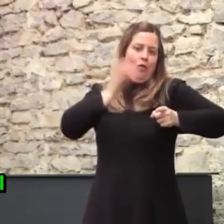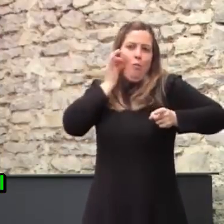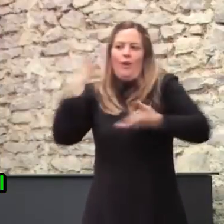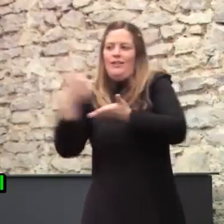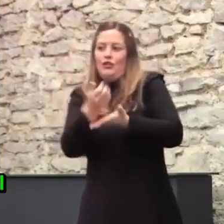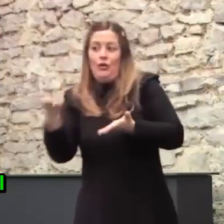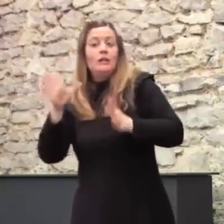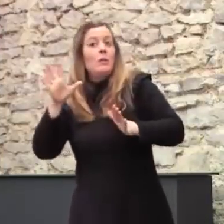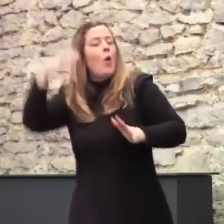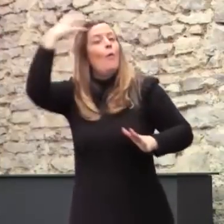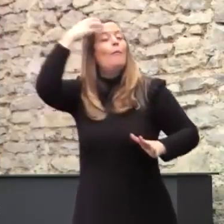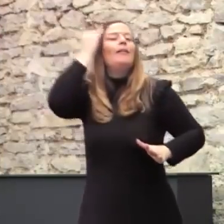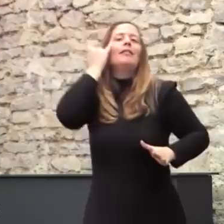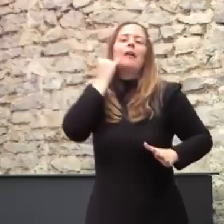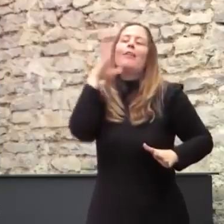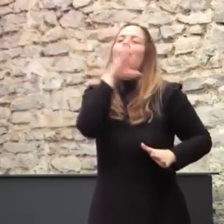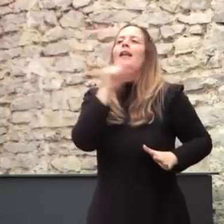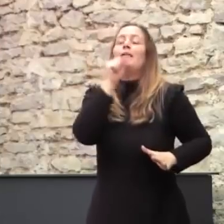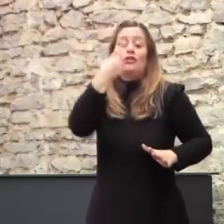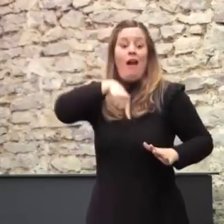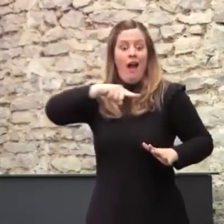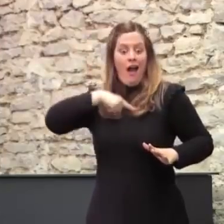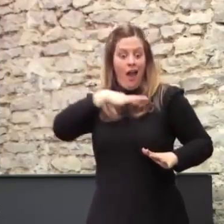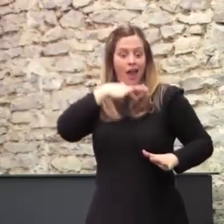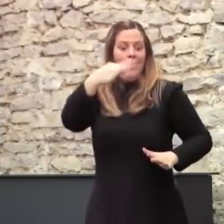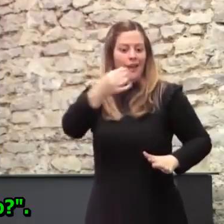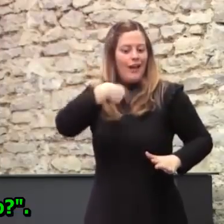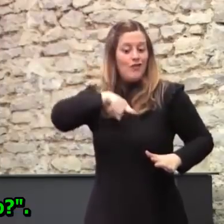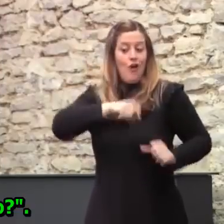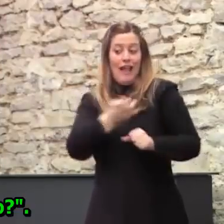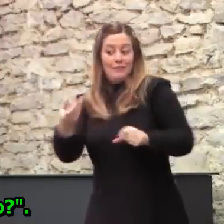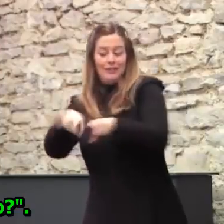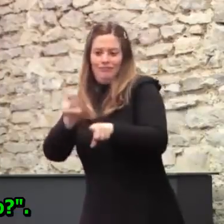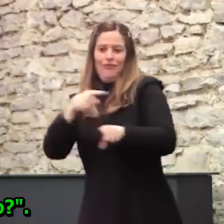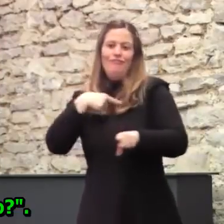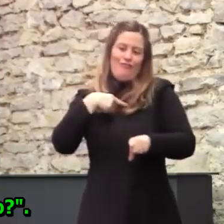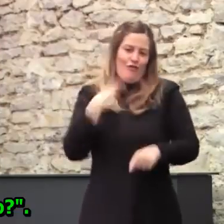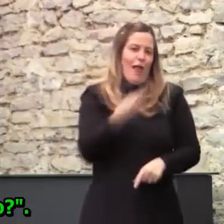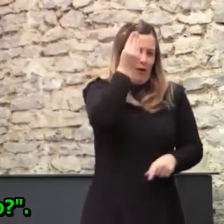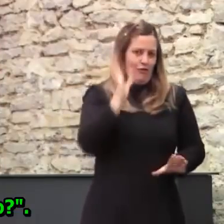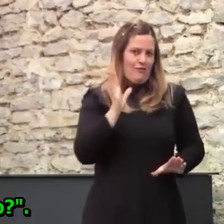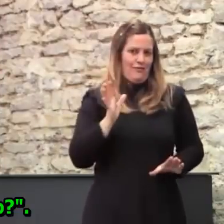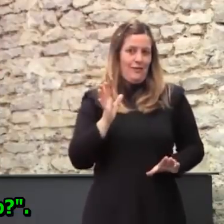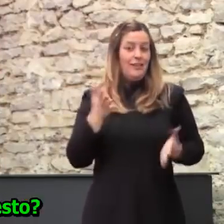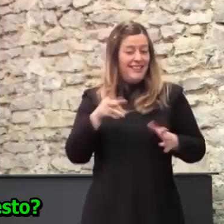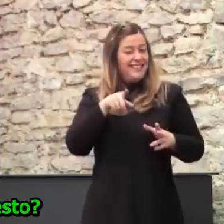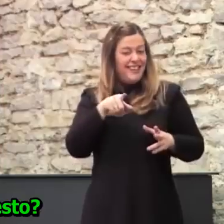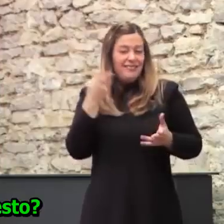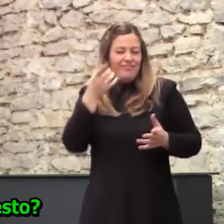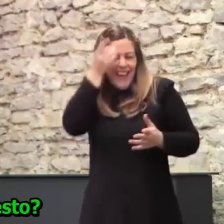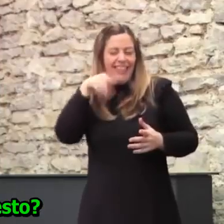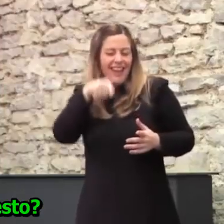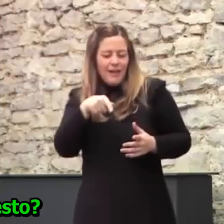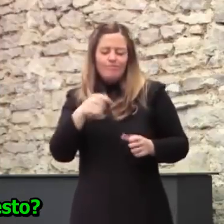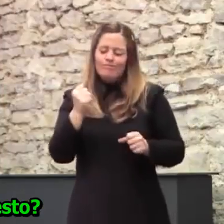nos elige a nosotras, es porque nosotras no somos como las demás, somos mejores, ¿no? Entonces digo yo, bueno, ¿por qué no trabajamos esto, no? O